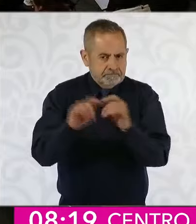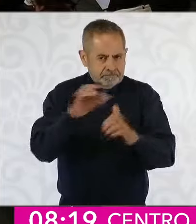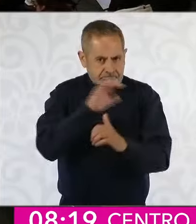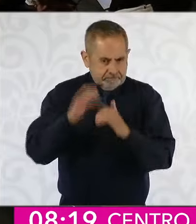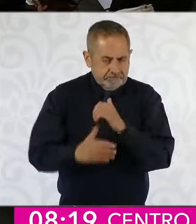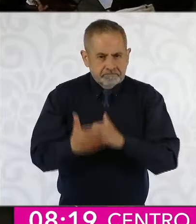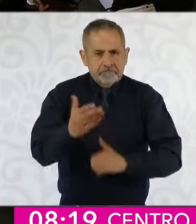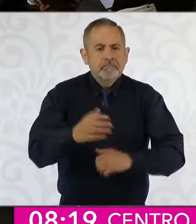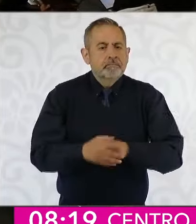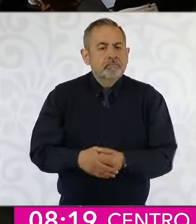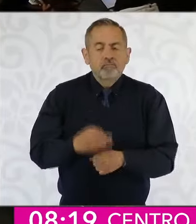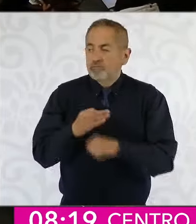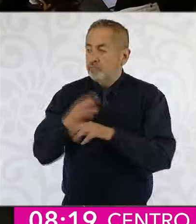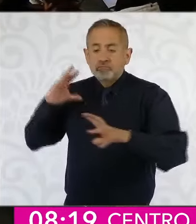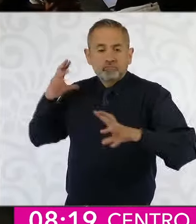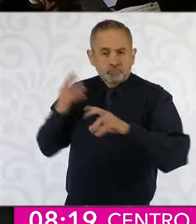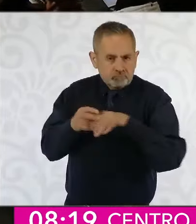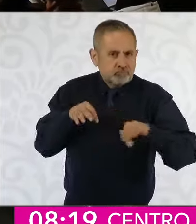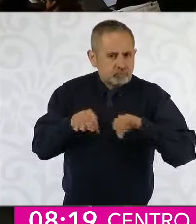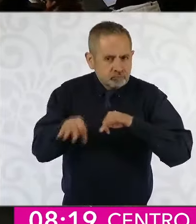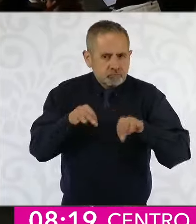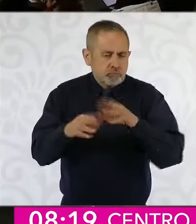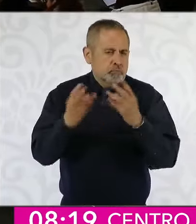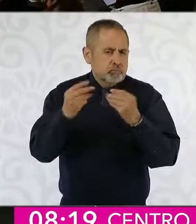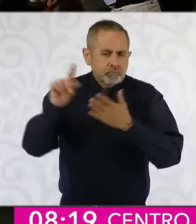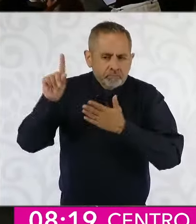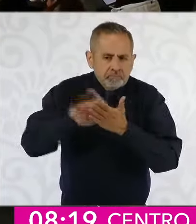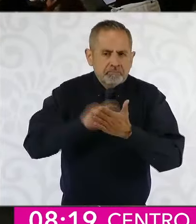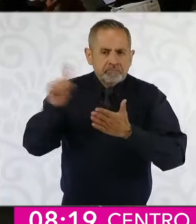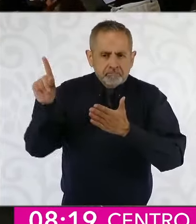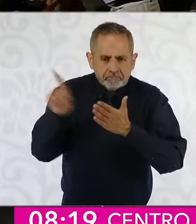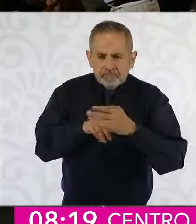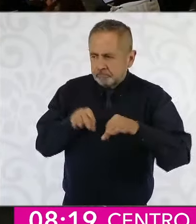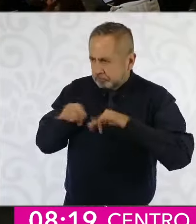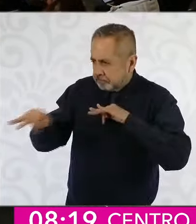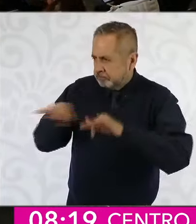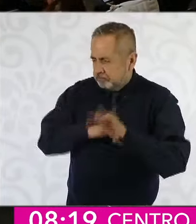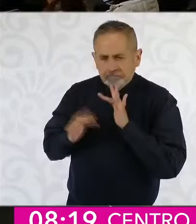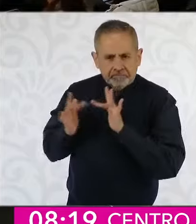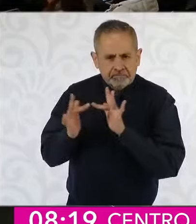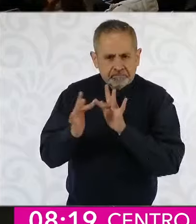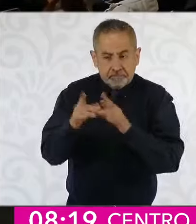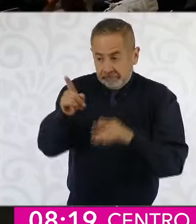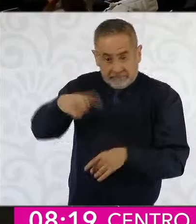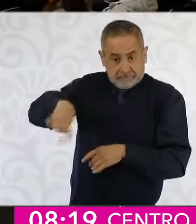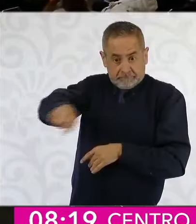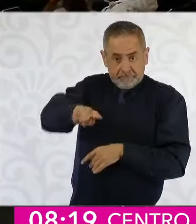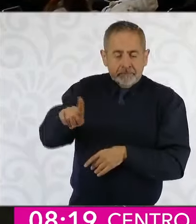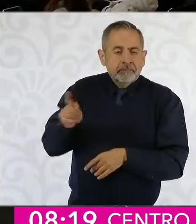venimos trabajando desde hace ya muchísimos meses. Este consejo